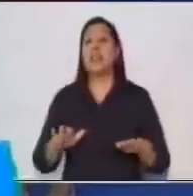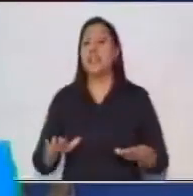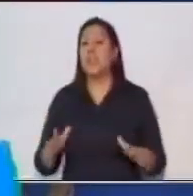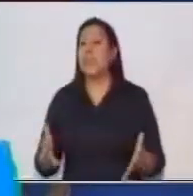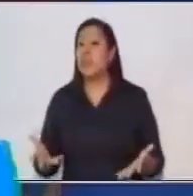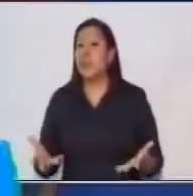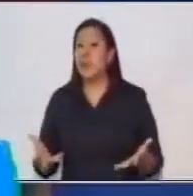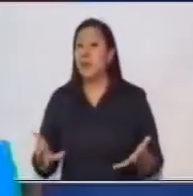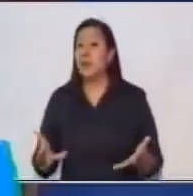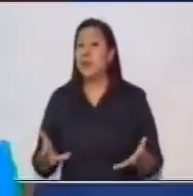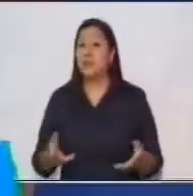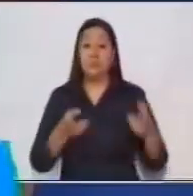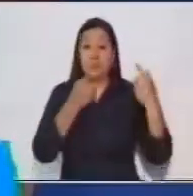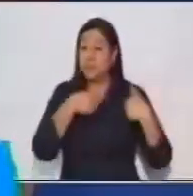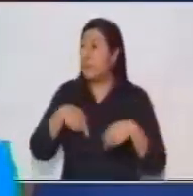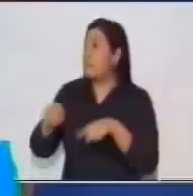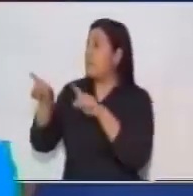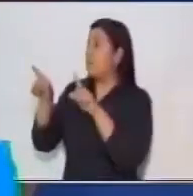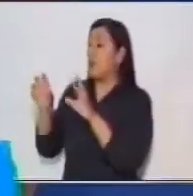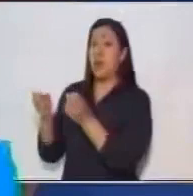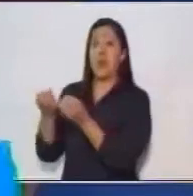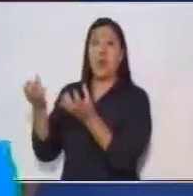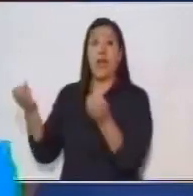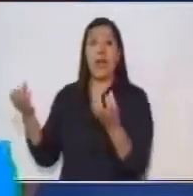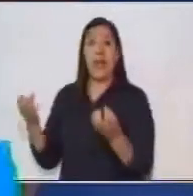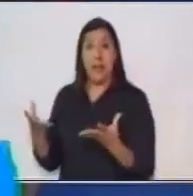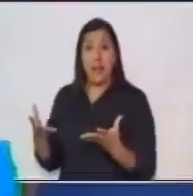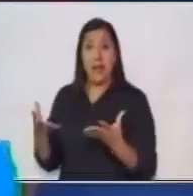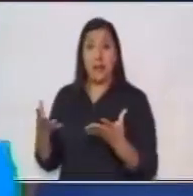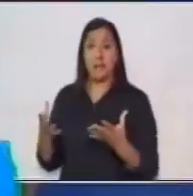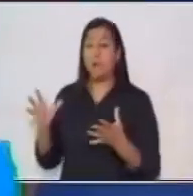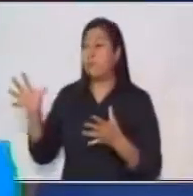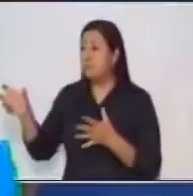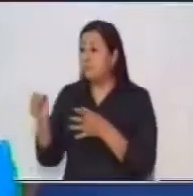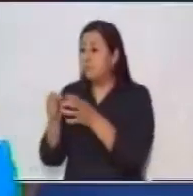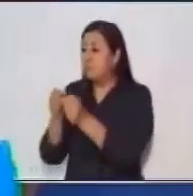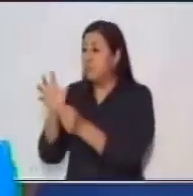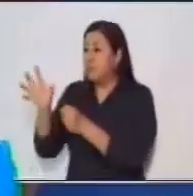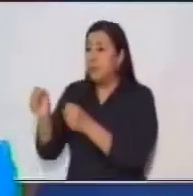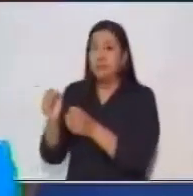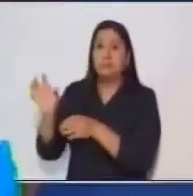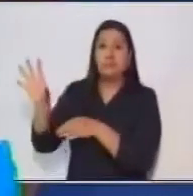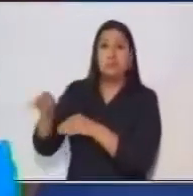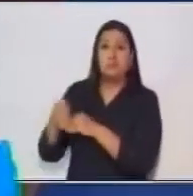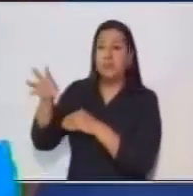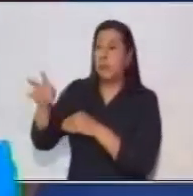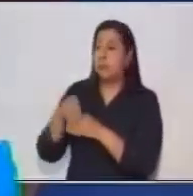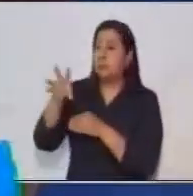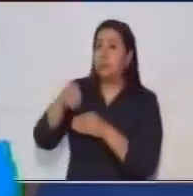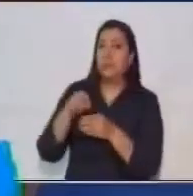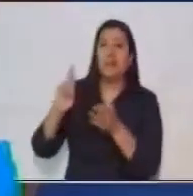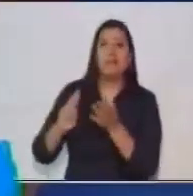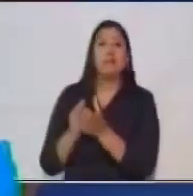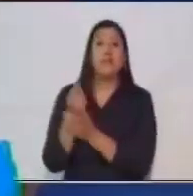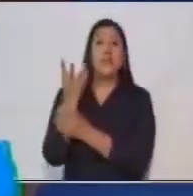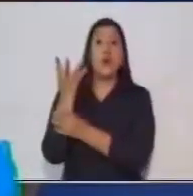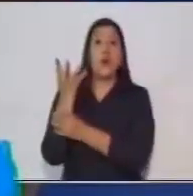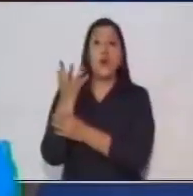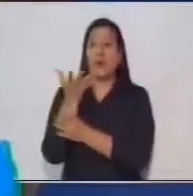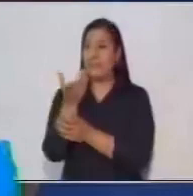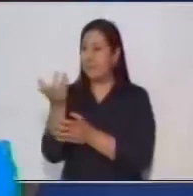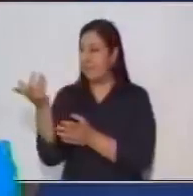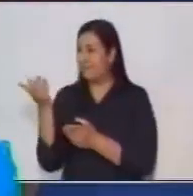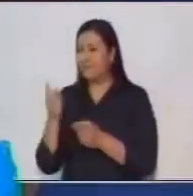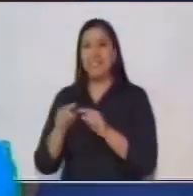fueron al campo a recolectar flores, una gama de flores de colores para